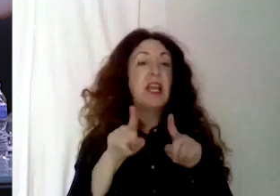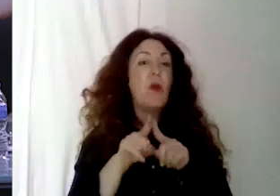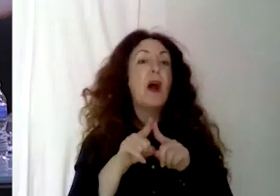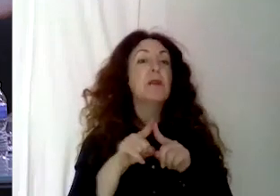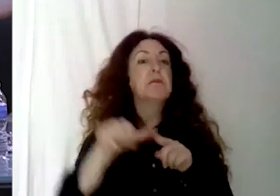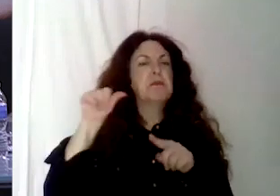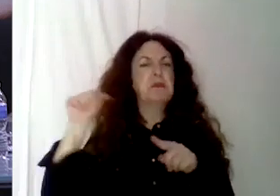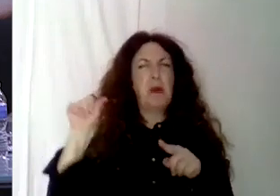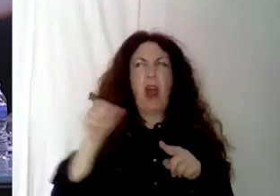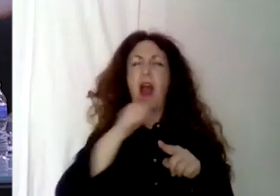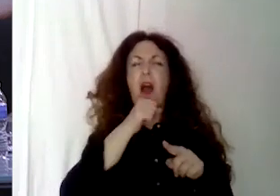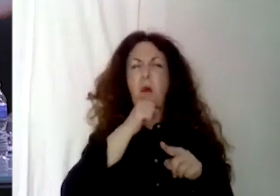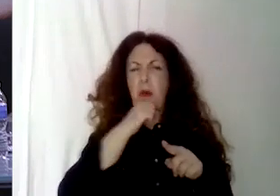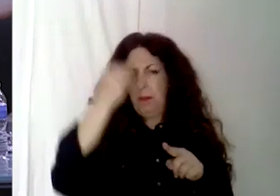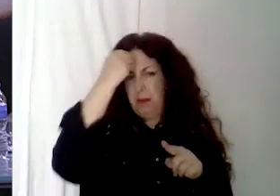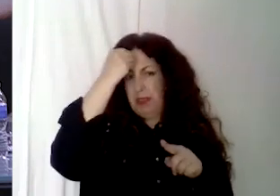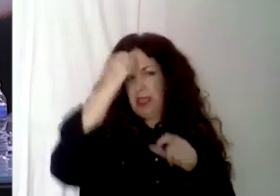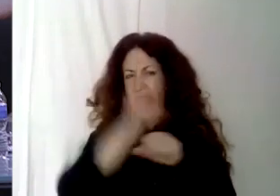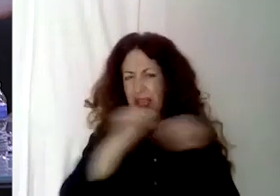podían haber pensado que sus nietos